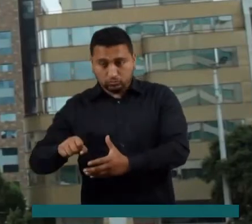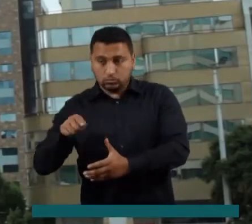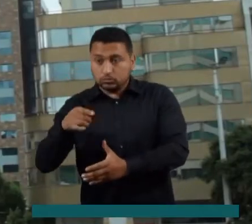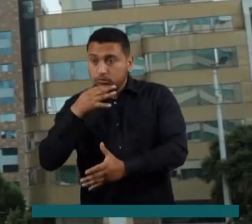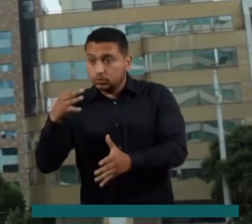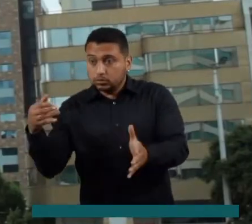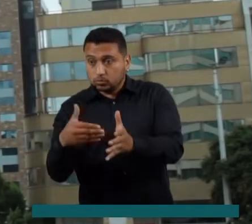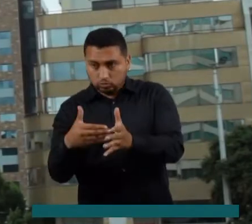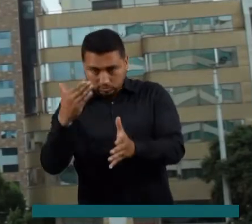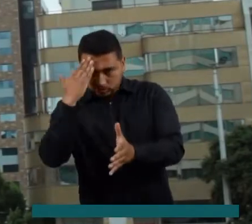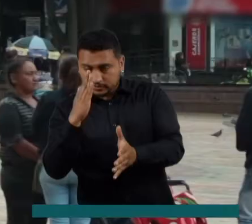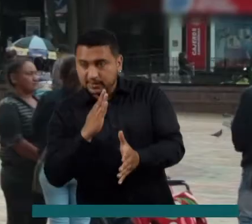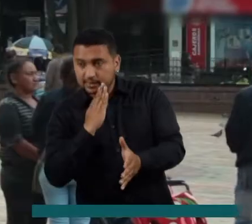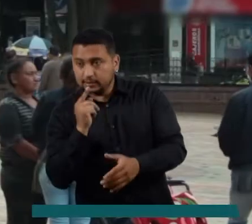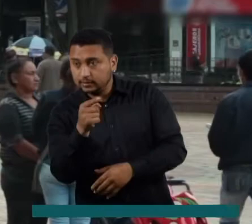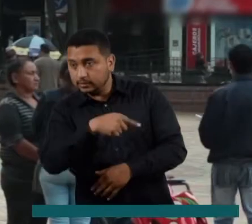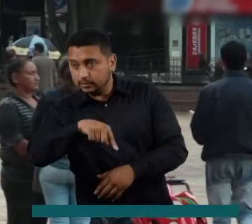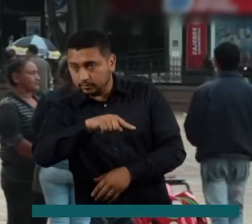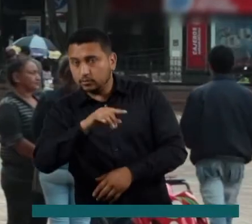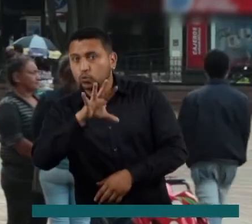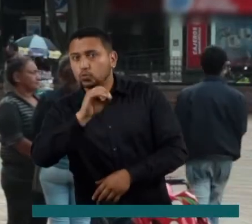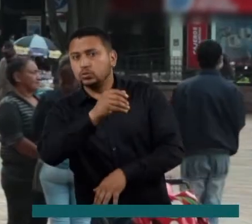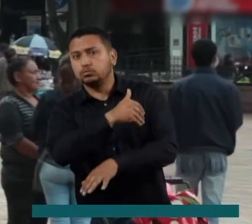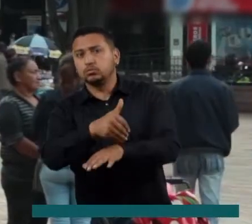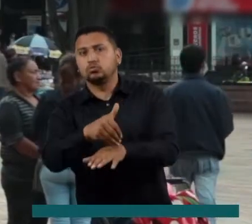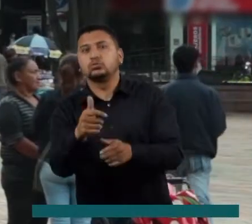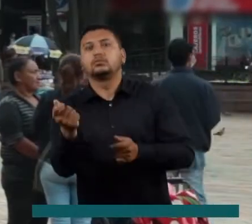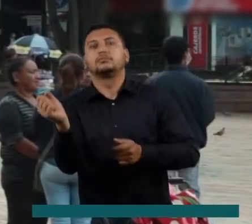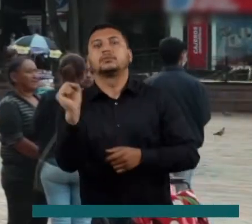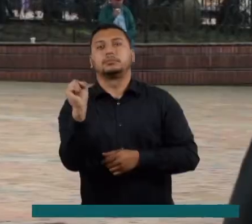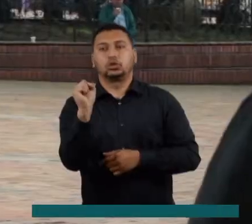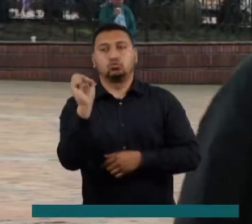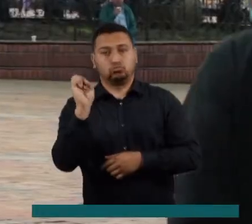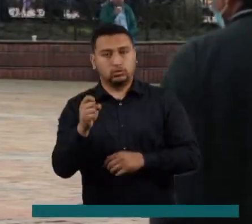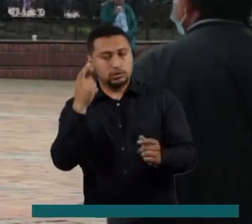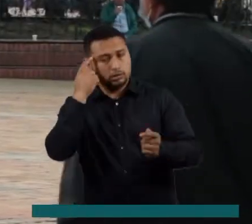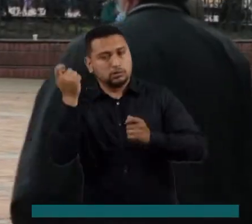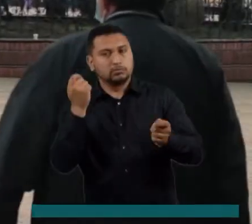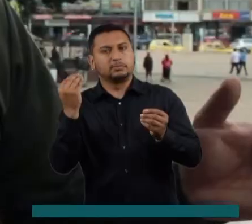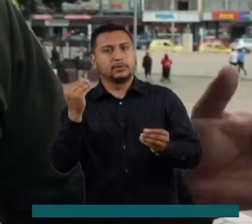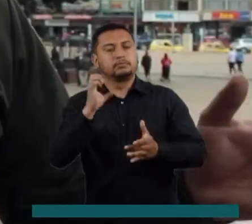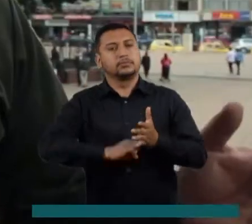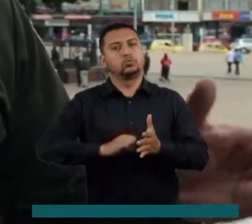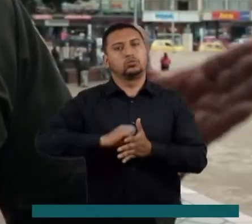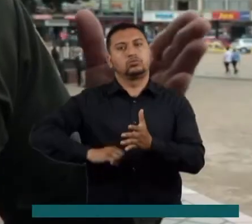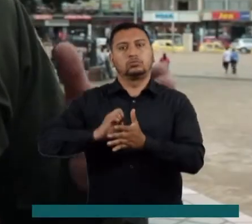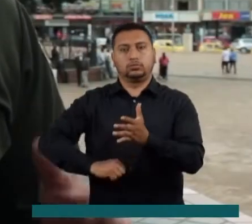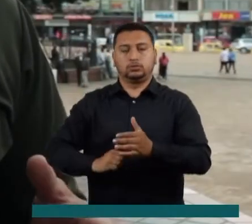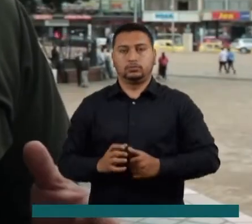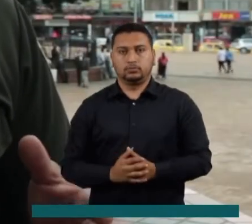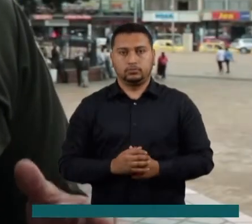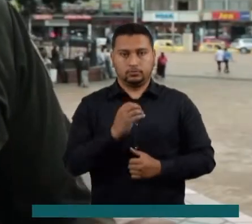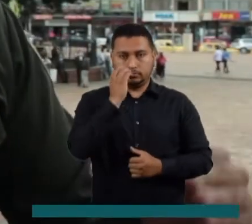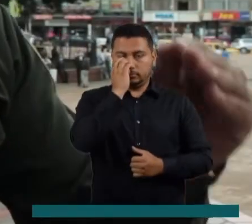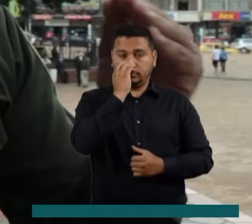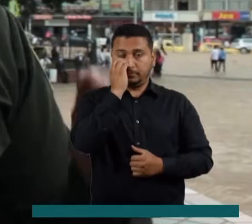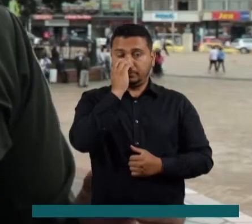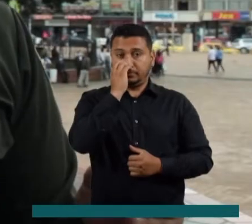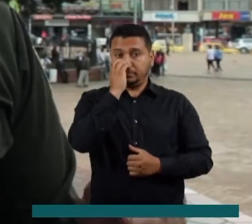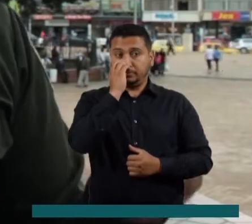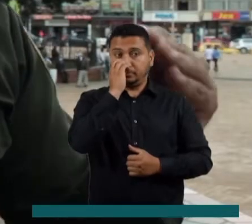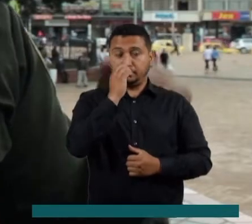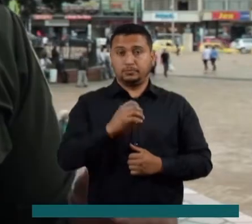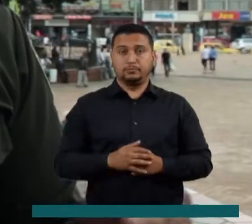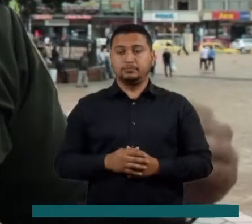hasta 50 millones de pesos hacen parte de la estrategia para reducir la delincuencia. Y esto va a ayudar a que la